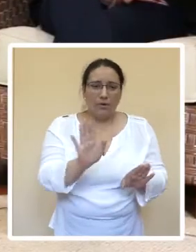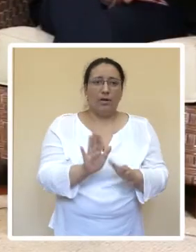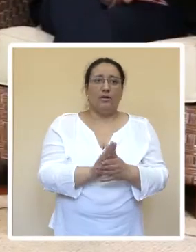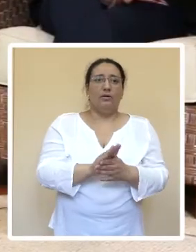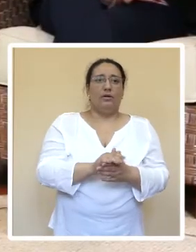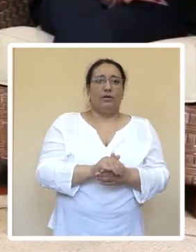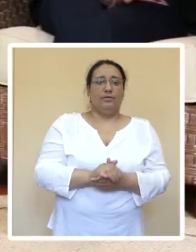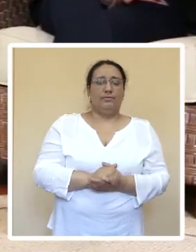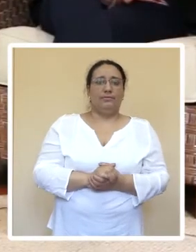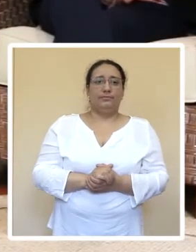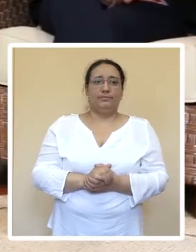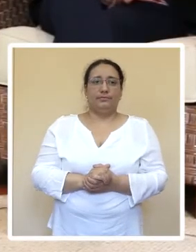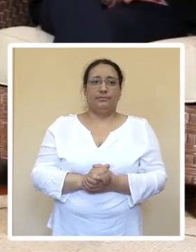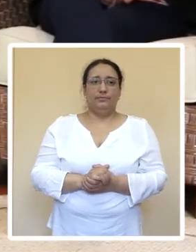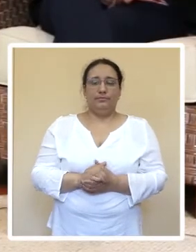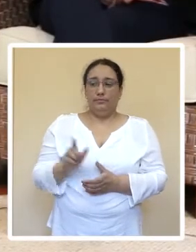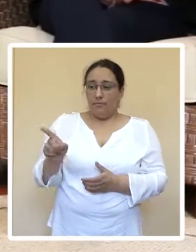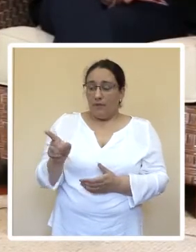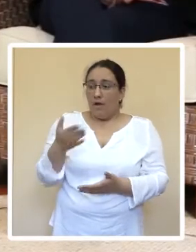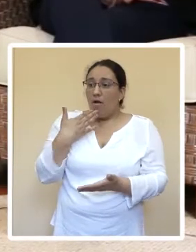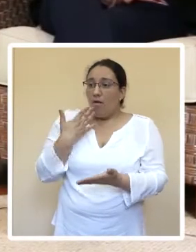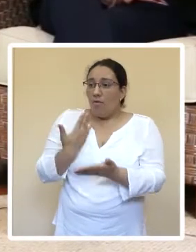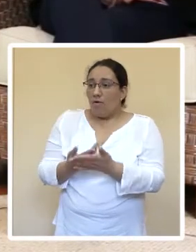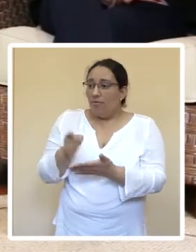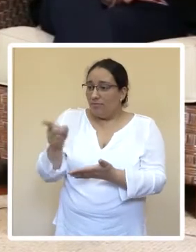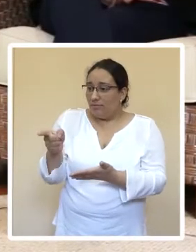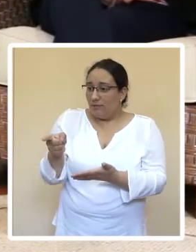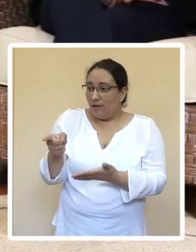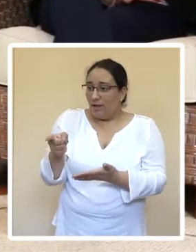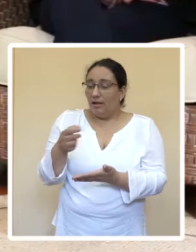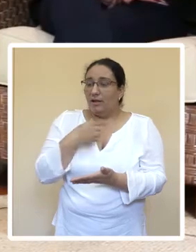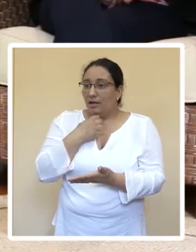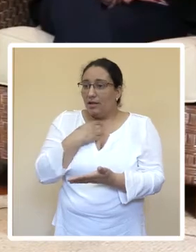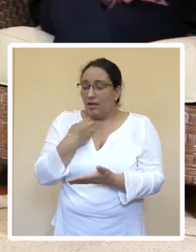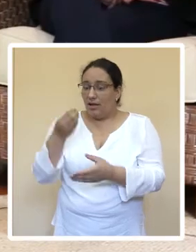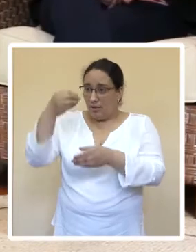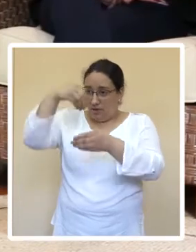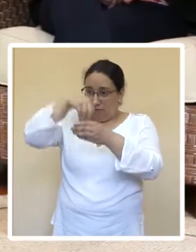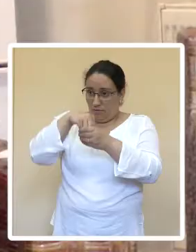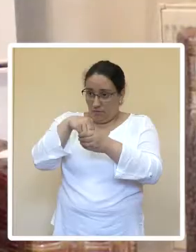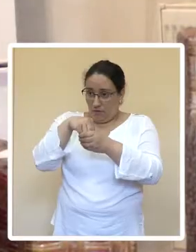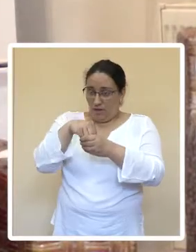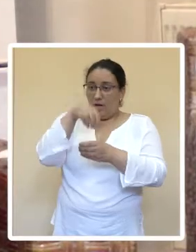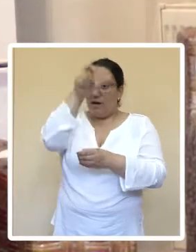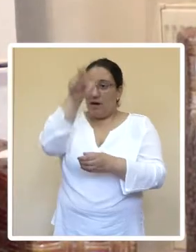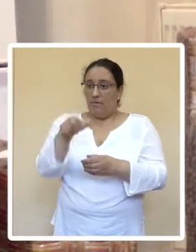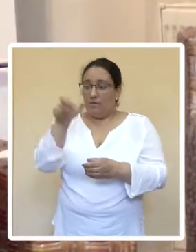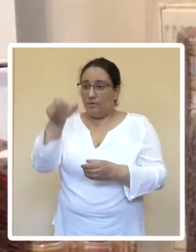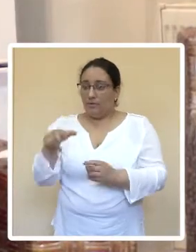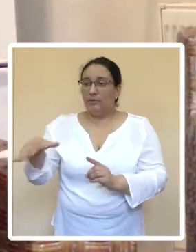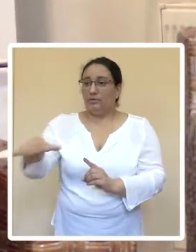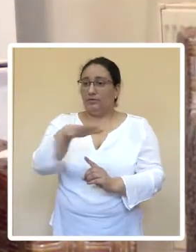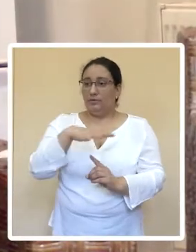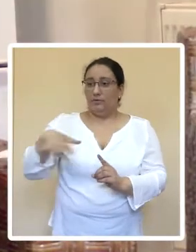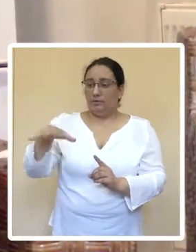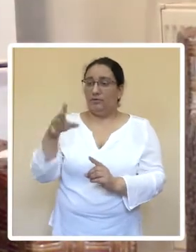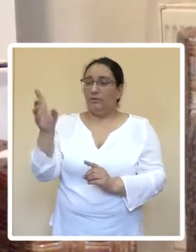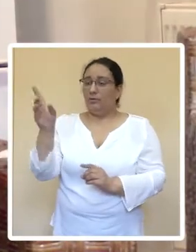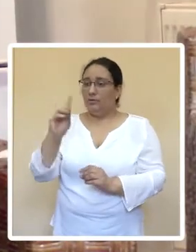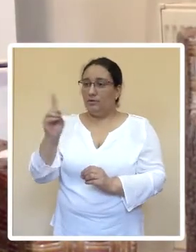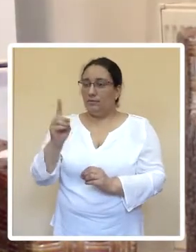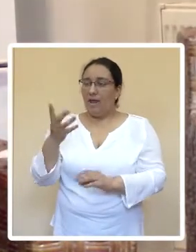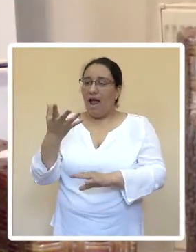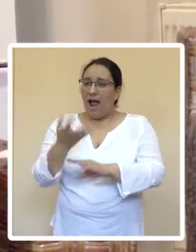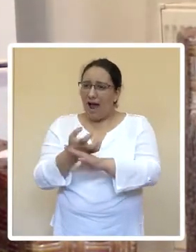Valesca, cuando ustedes que han tenido una experiencia en incorporar personas con discapacidad, ¿hay algún tipo de cambio con el resto